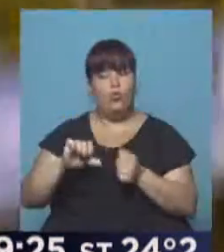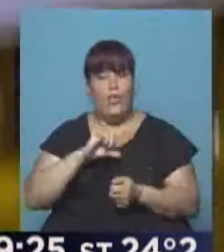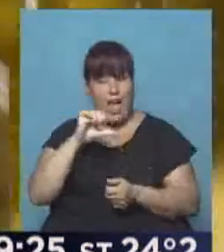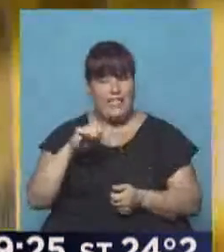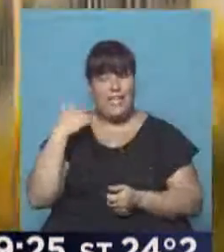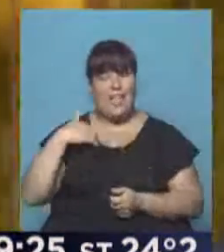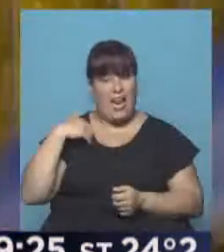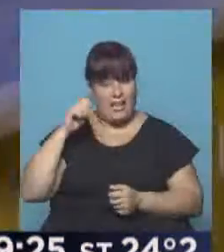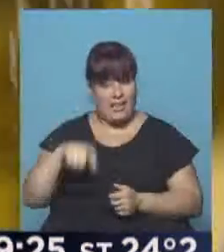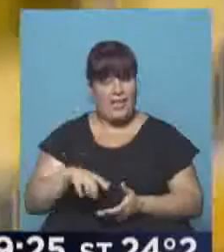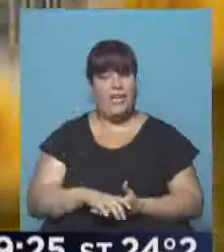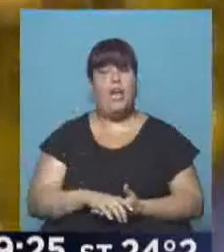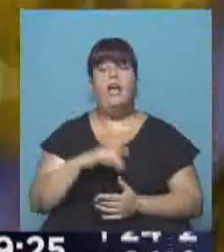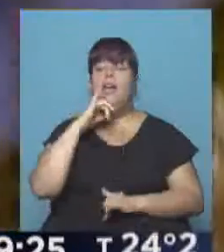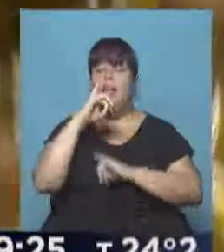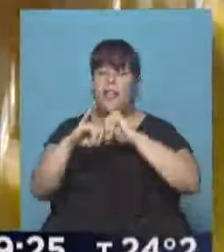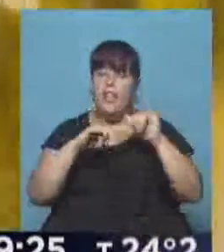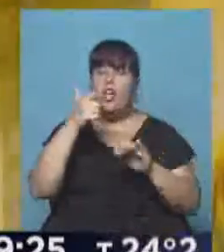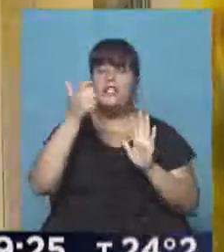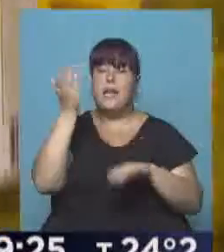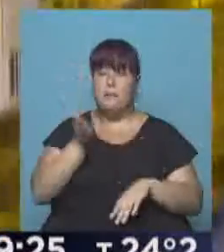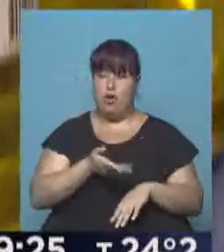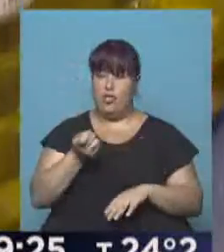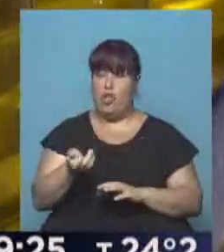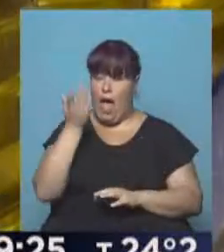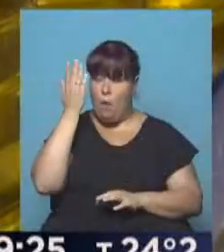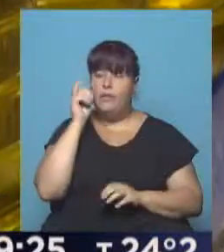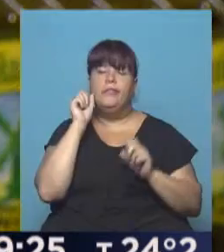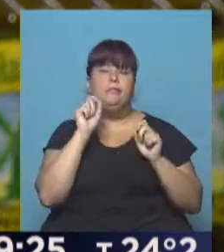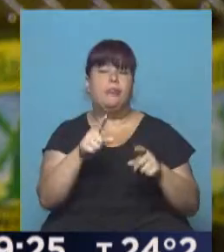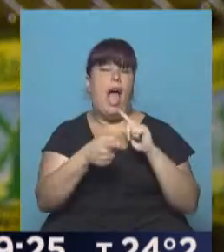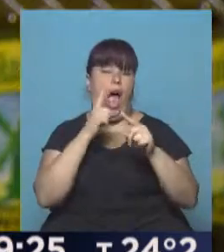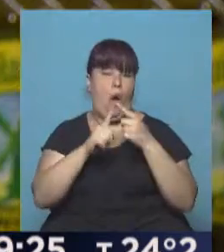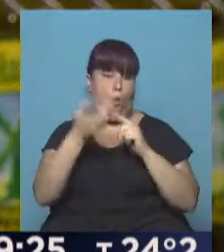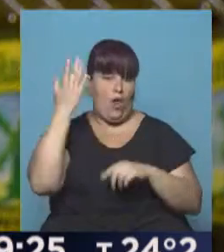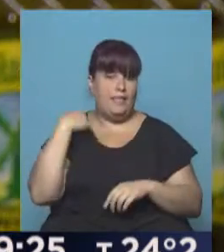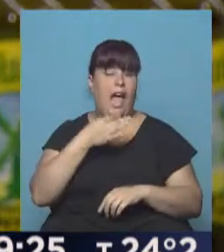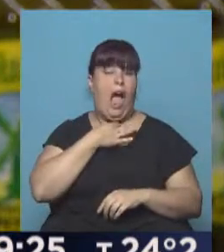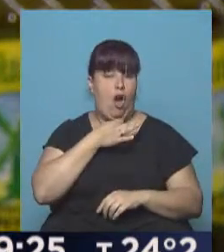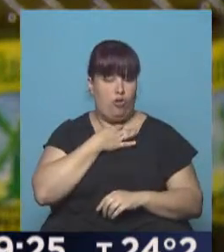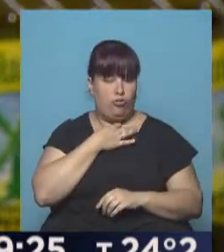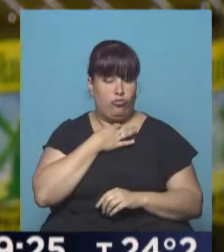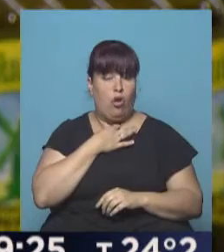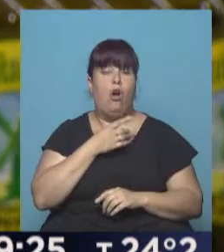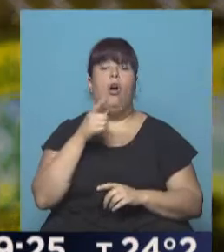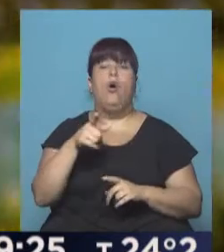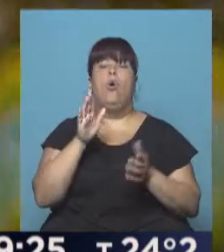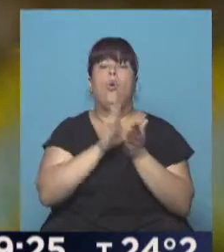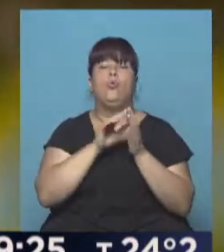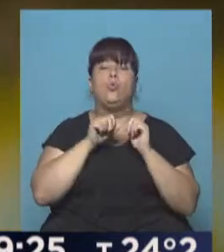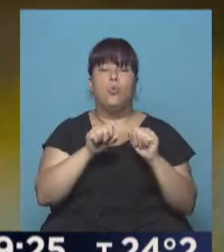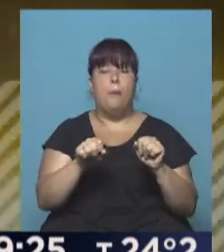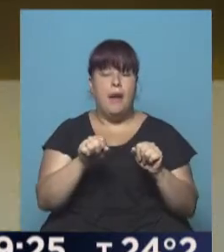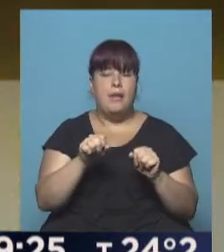de la República Argentina señalaron que el 6% de incremento es parte del acuerdo alcanzado en agosto último con los